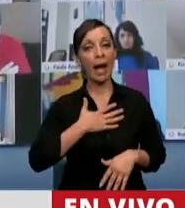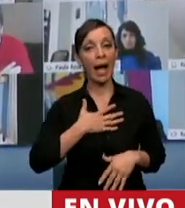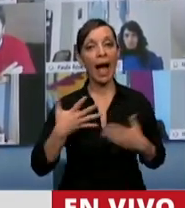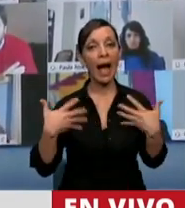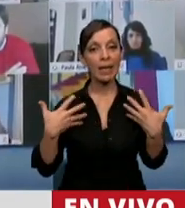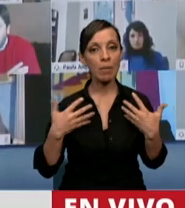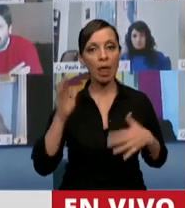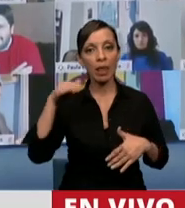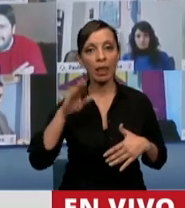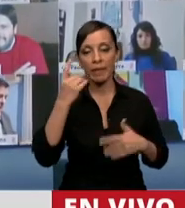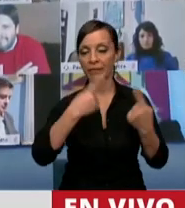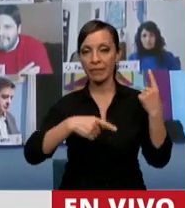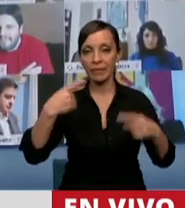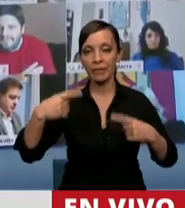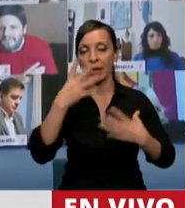ánimo